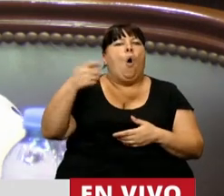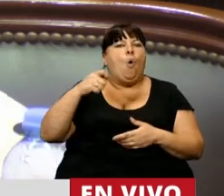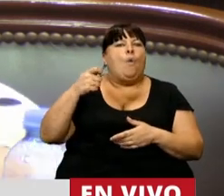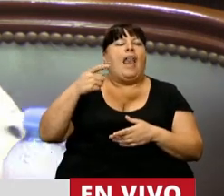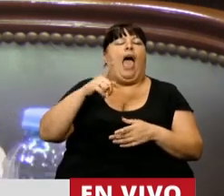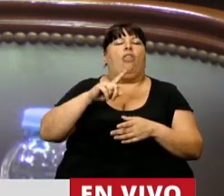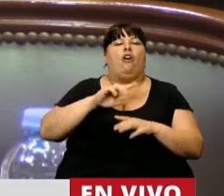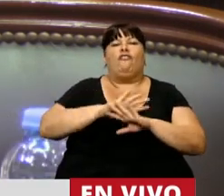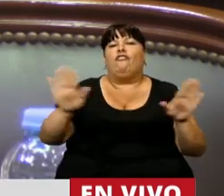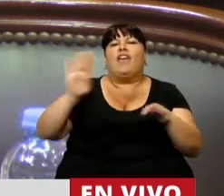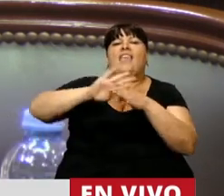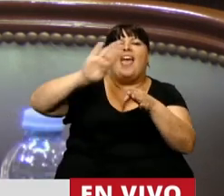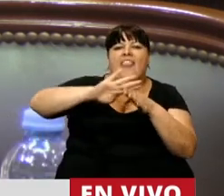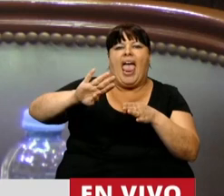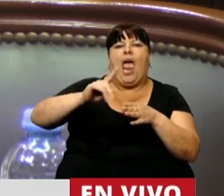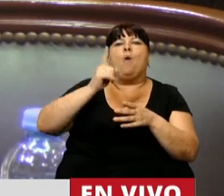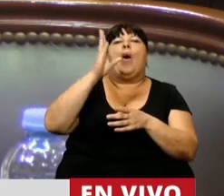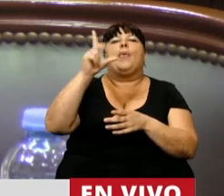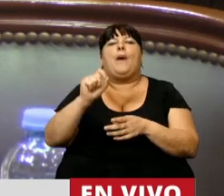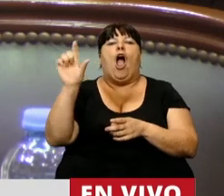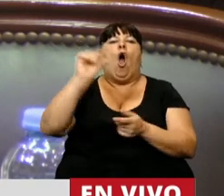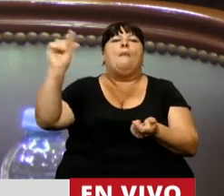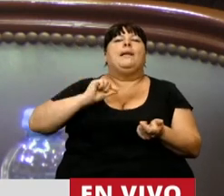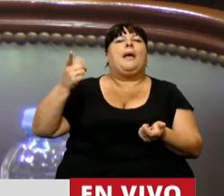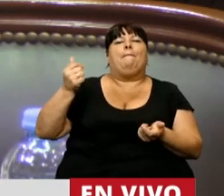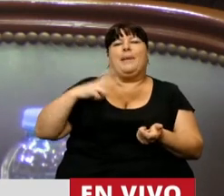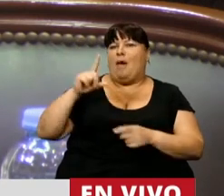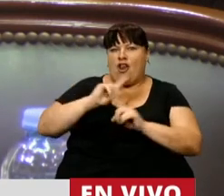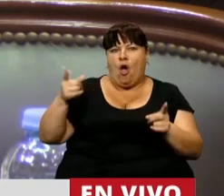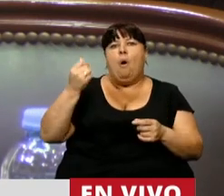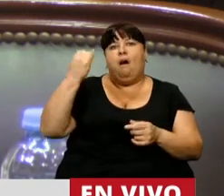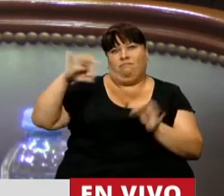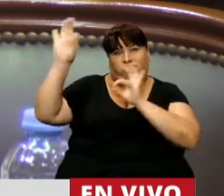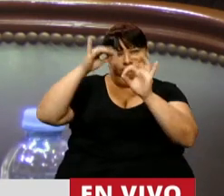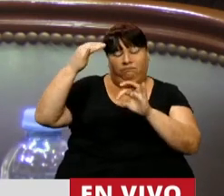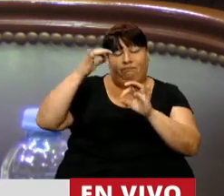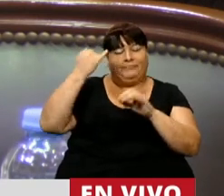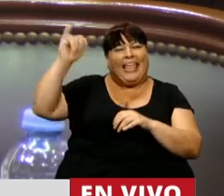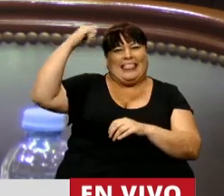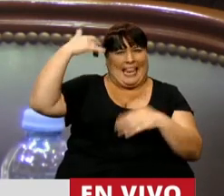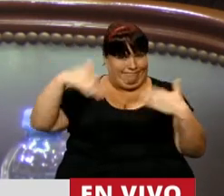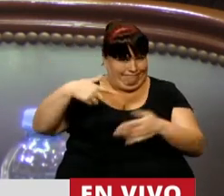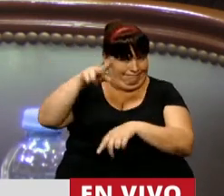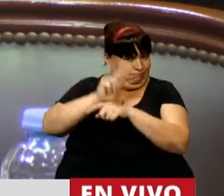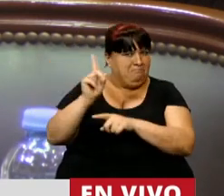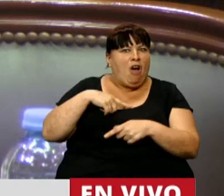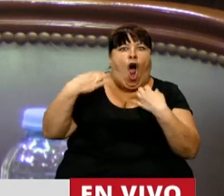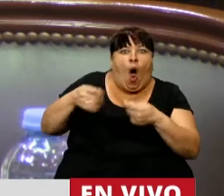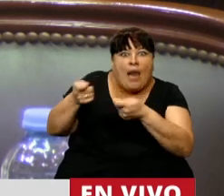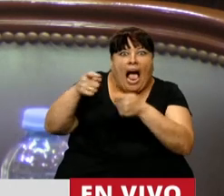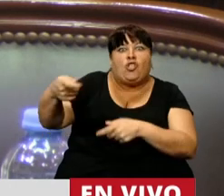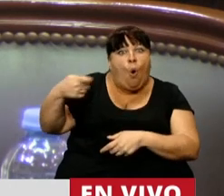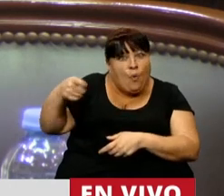se endeudaran en entidades crediticias privadas, pagando altos costos de intereses. Nadie obligó a